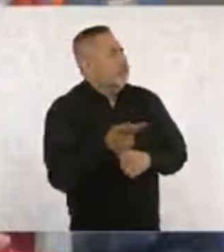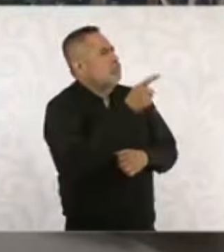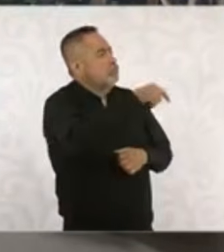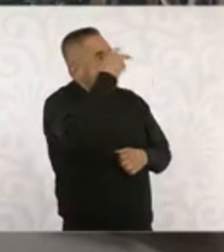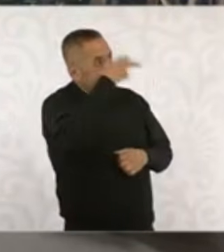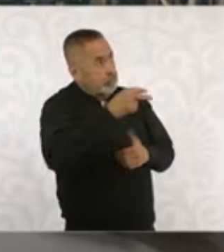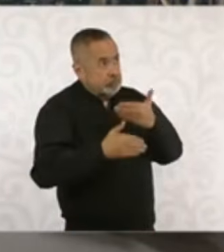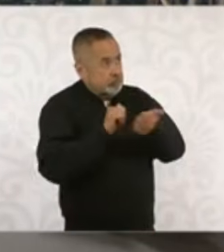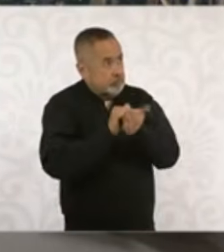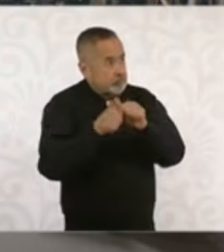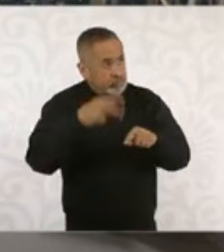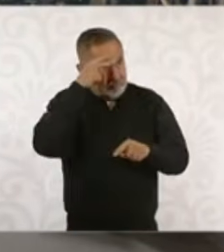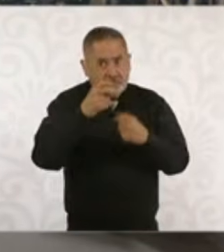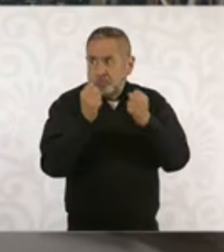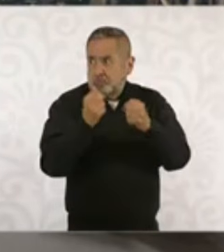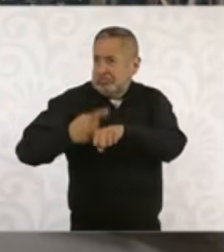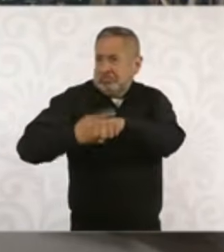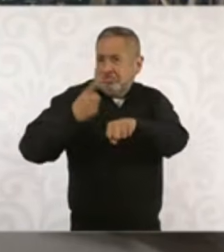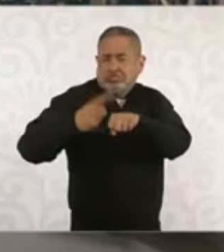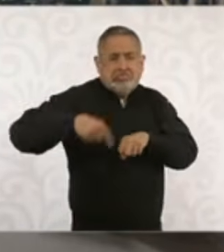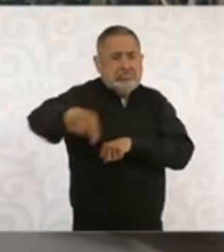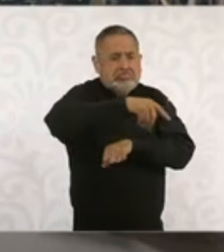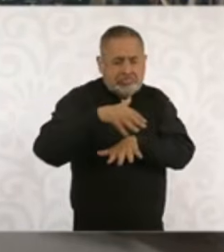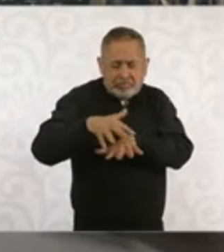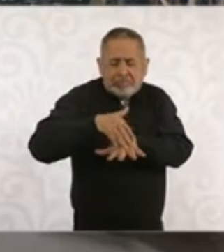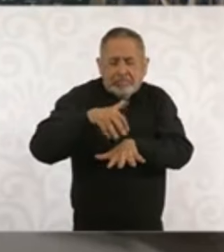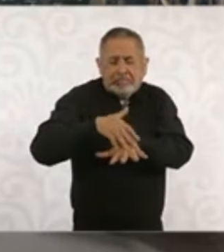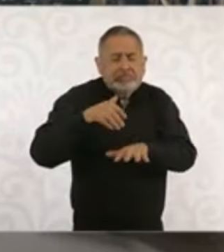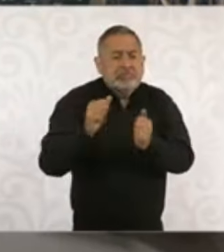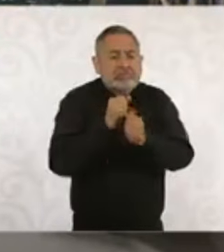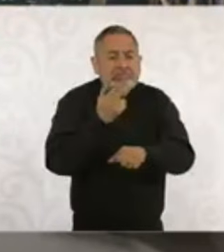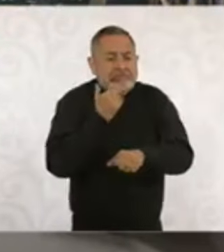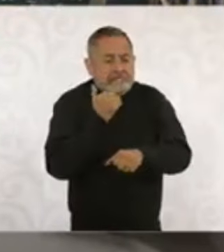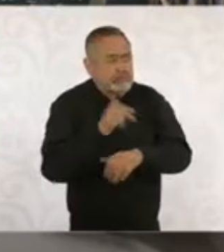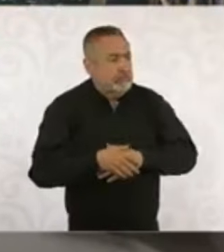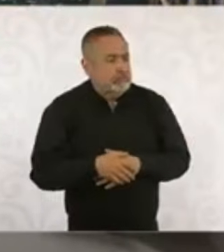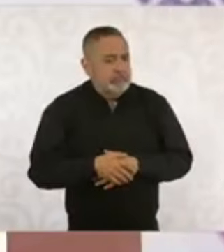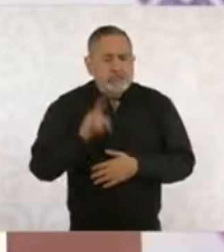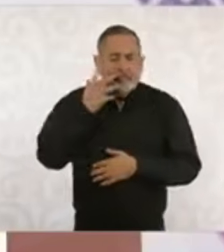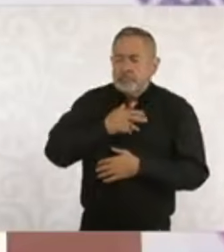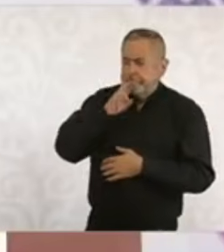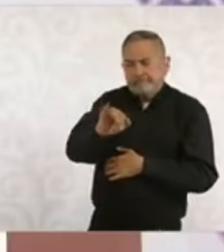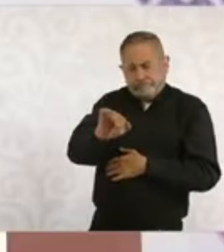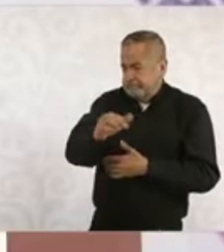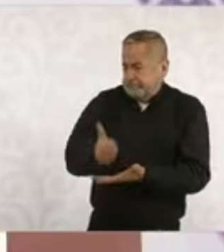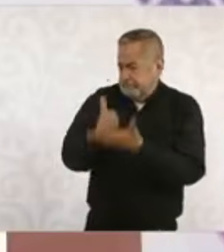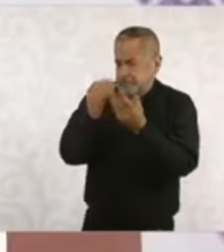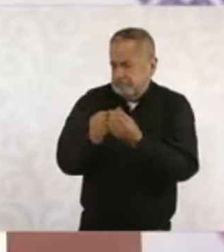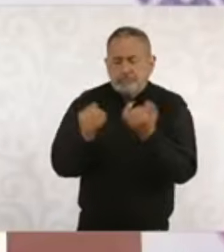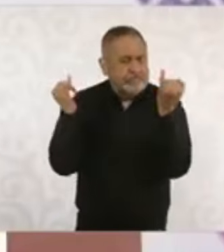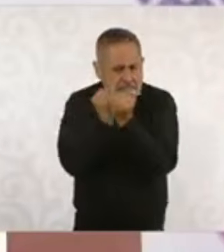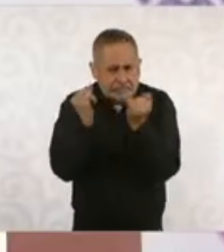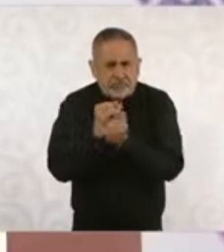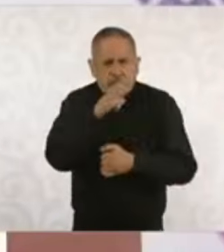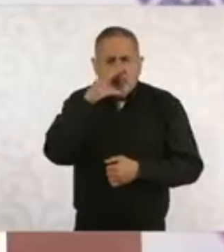Sí, que era un ayuda tema mucho. muy fuerte aquí, de hecho. Sí, ayuda mucho. Y así como con Cuba se tiene